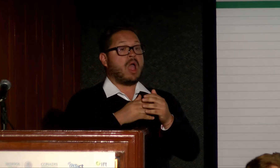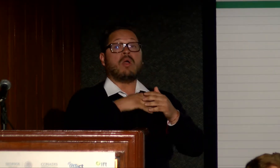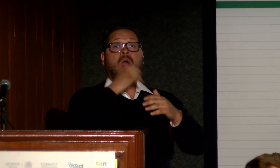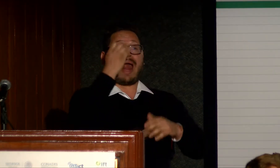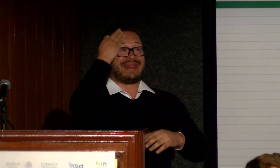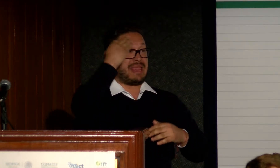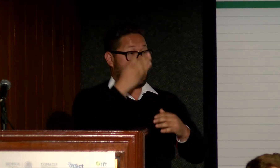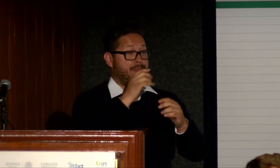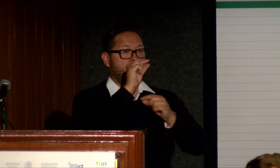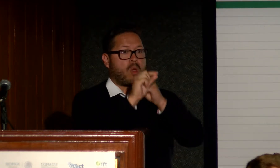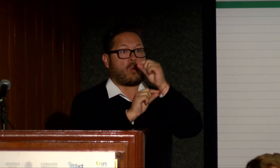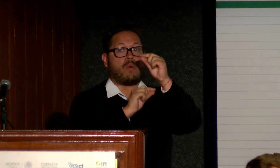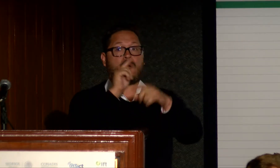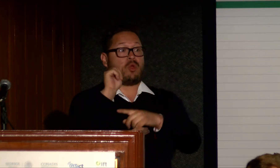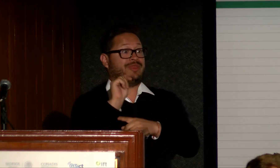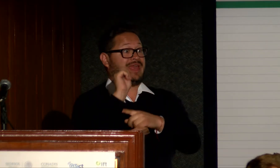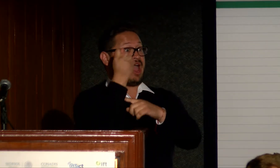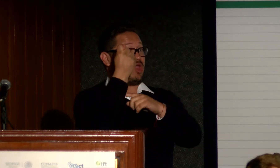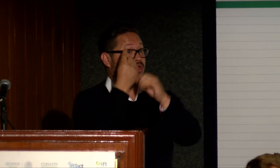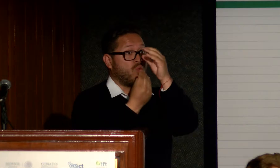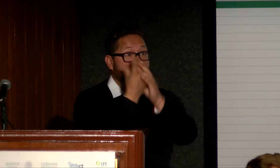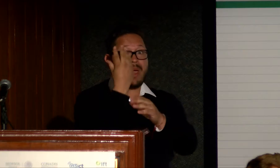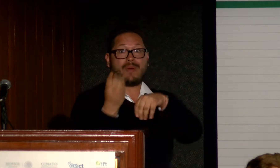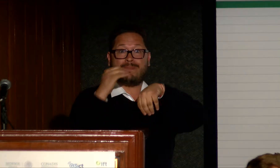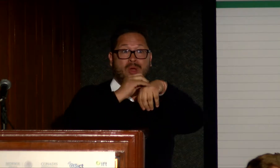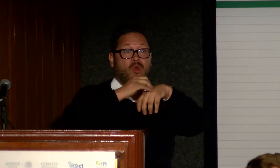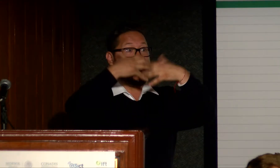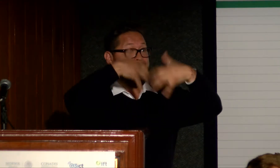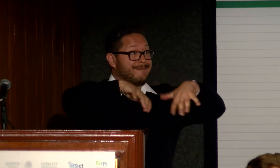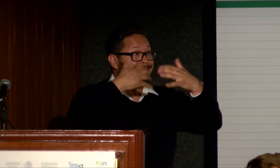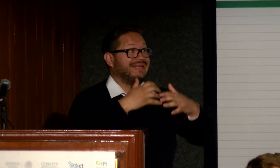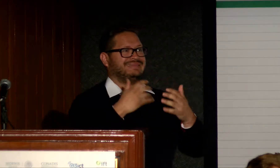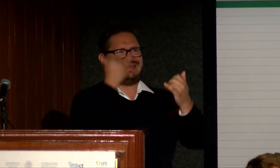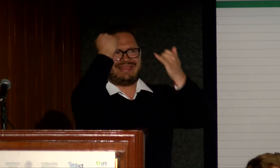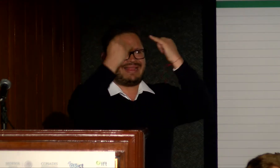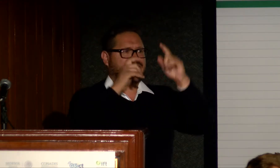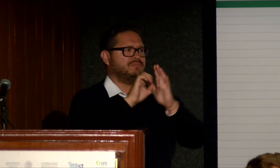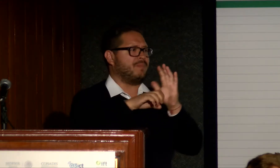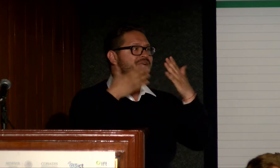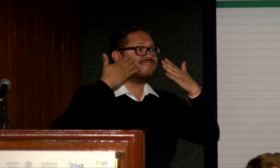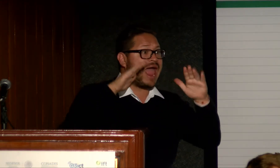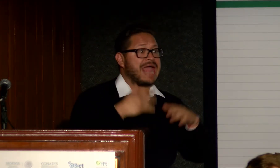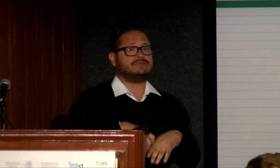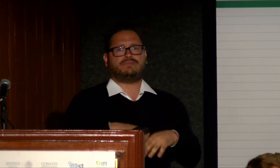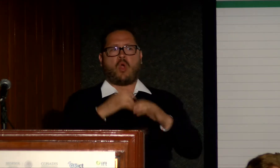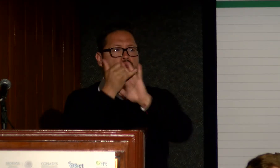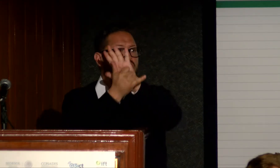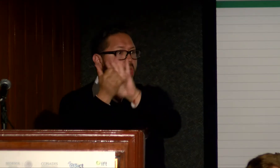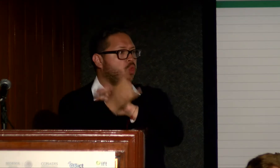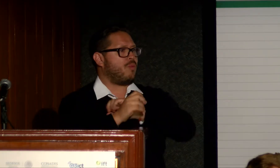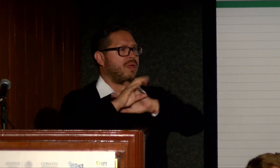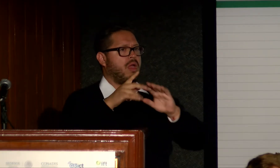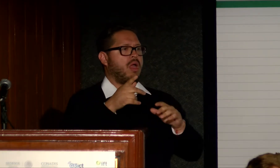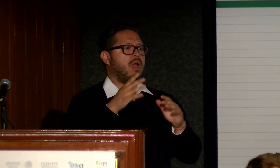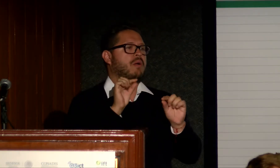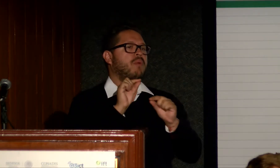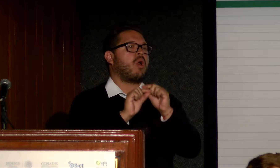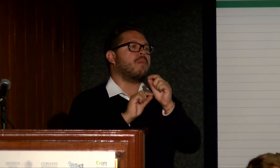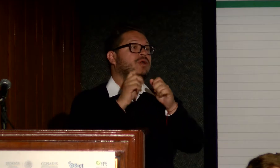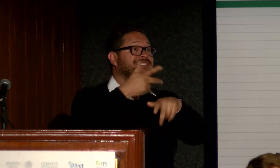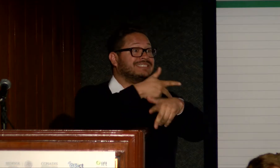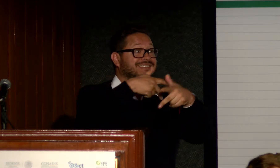vida independiente, hasta me da pena luego molestarlos. Luego ahorita han puesto nuevas tecnologías como el Facebook,